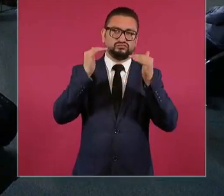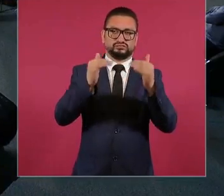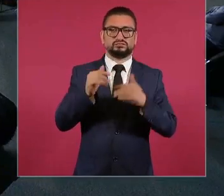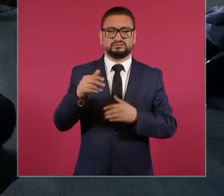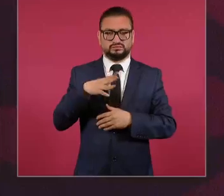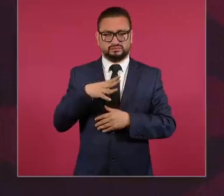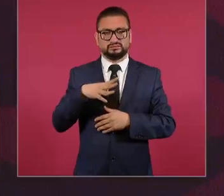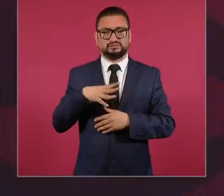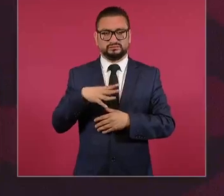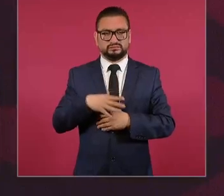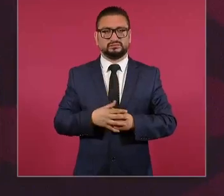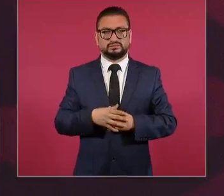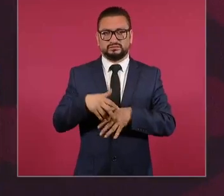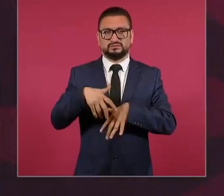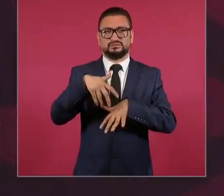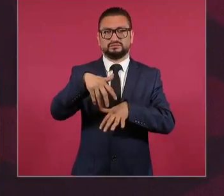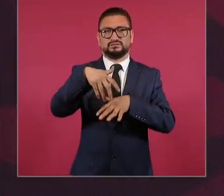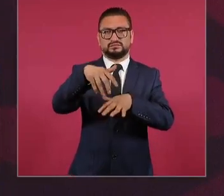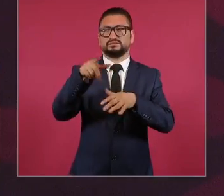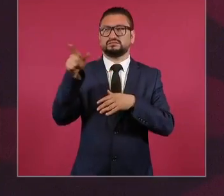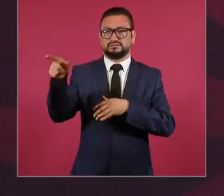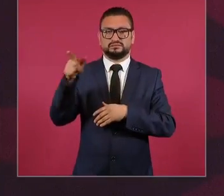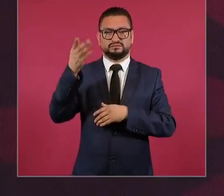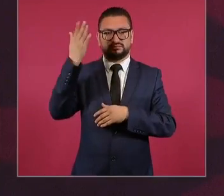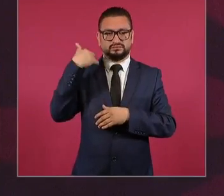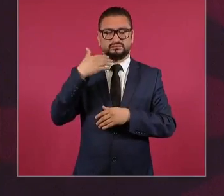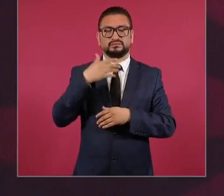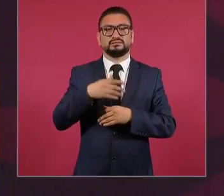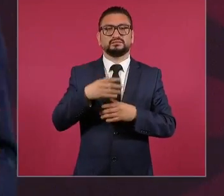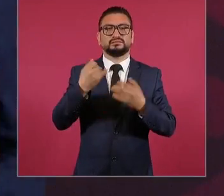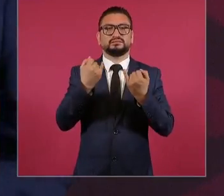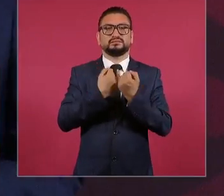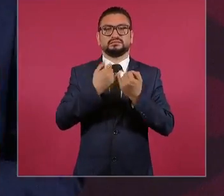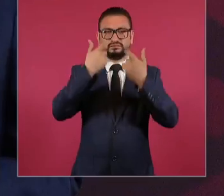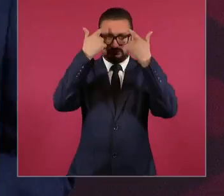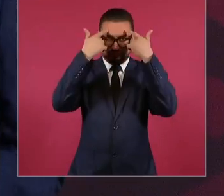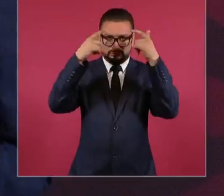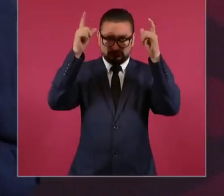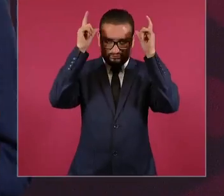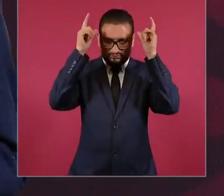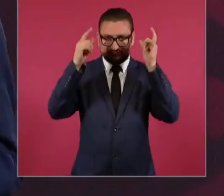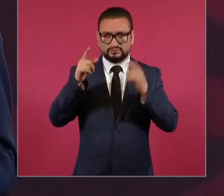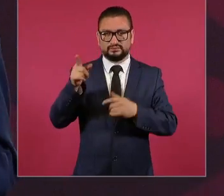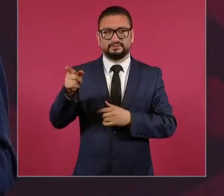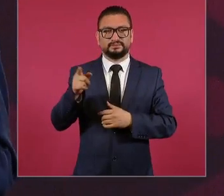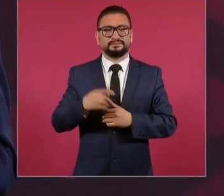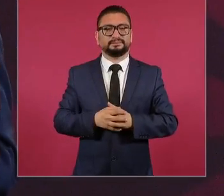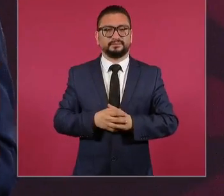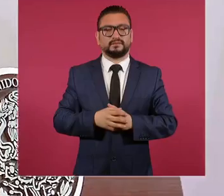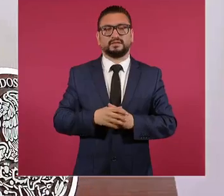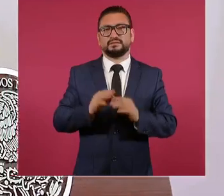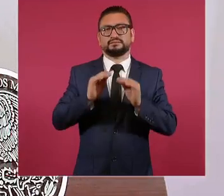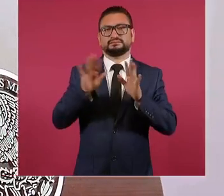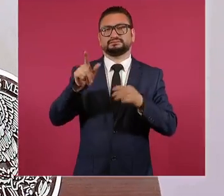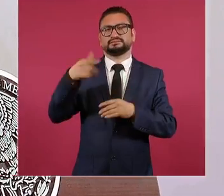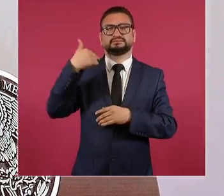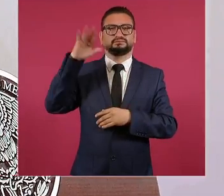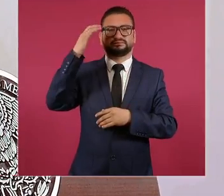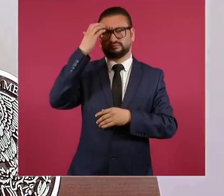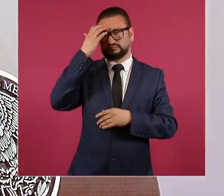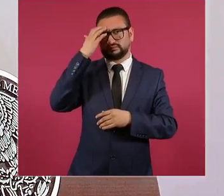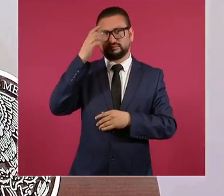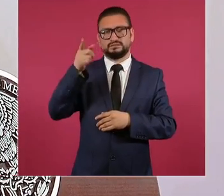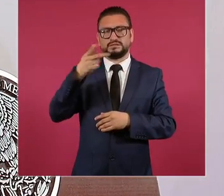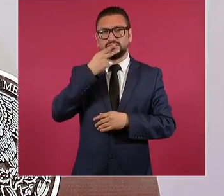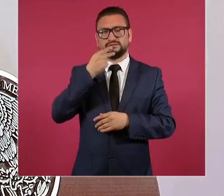del desfile y él estuvo y en el caso de Marina pues también lo conocí porque es